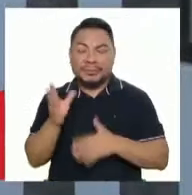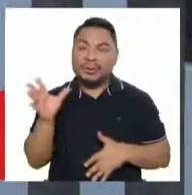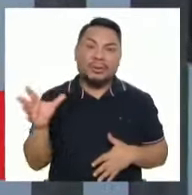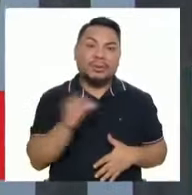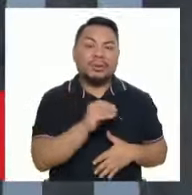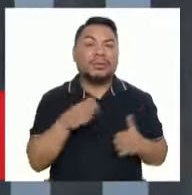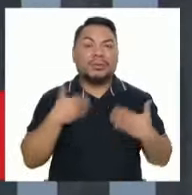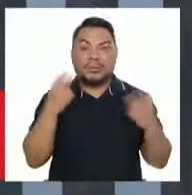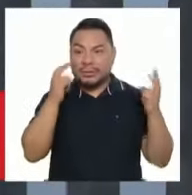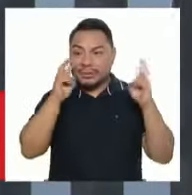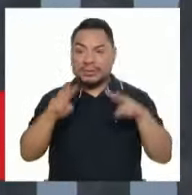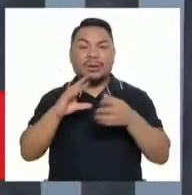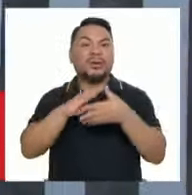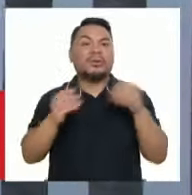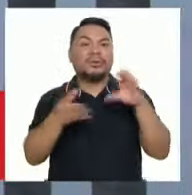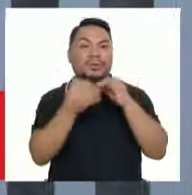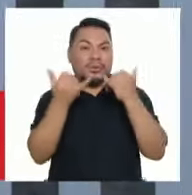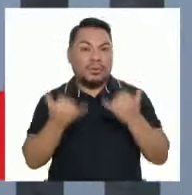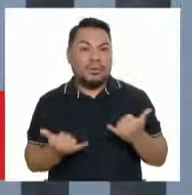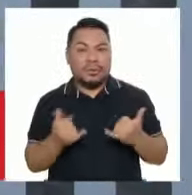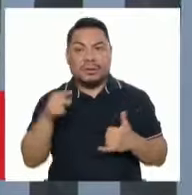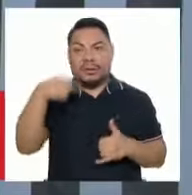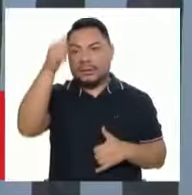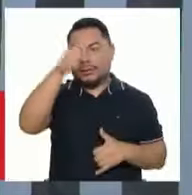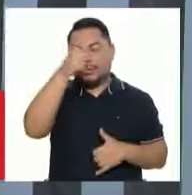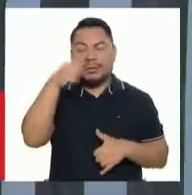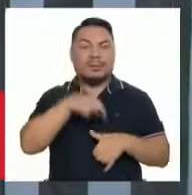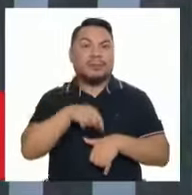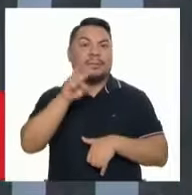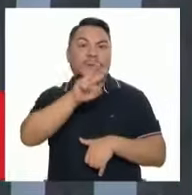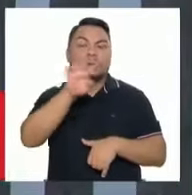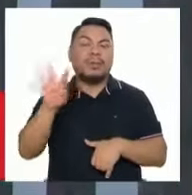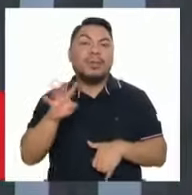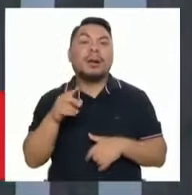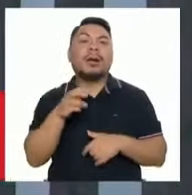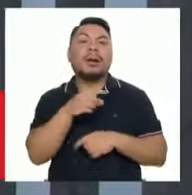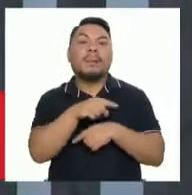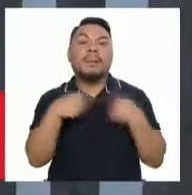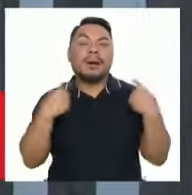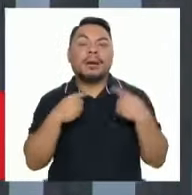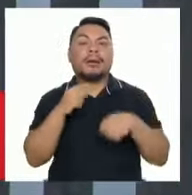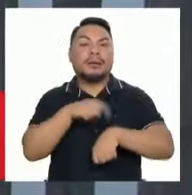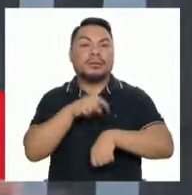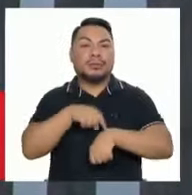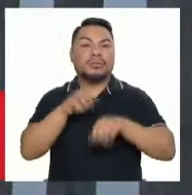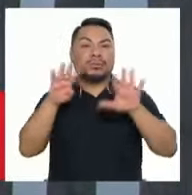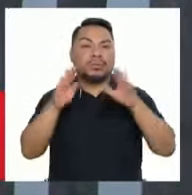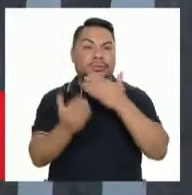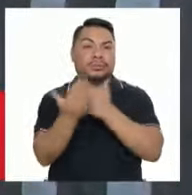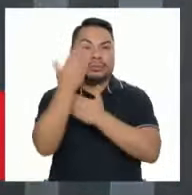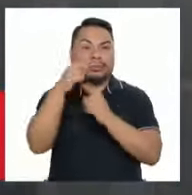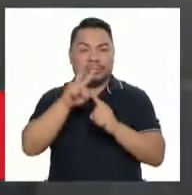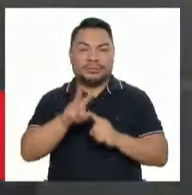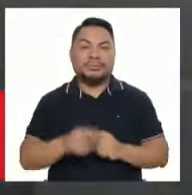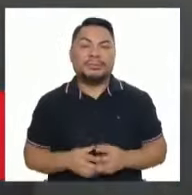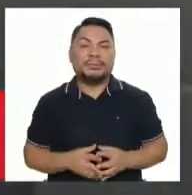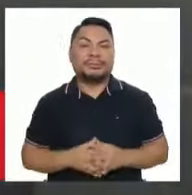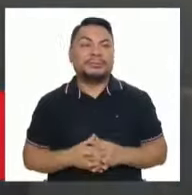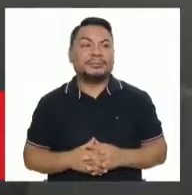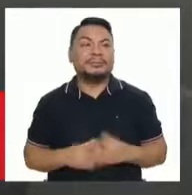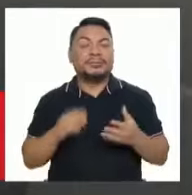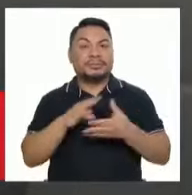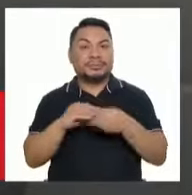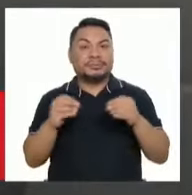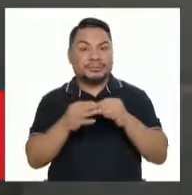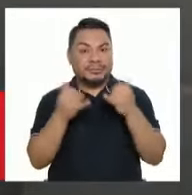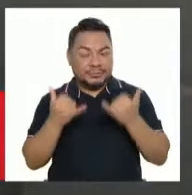todos a que puedan sintonizar Crónicas de Hoy desde este domingo 24 de marzo a las 9 de la mañana en sus pantallas. Las crónicas